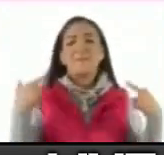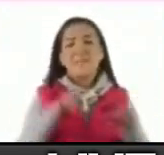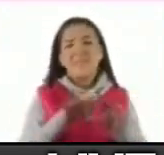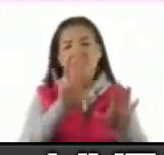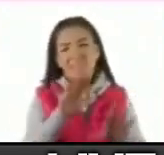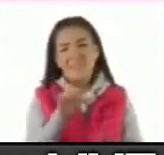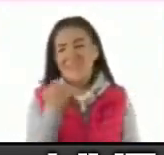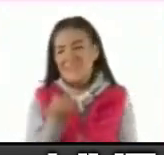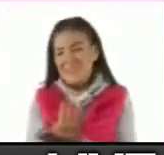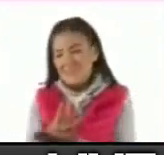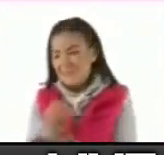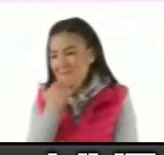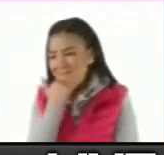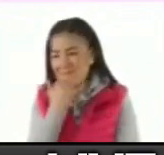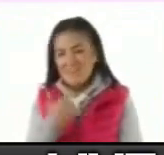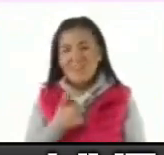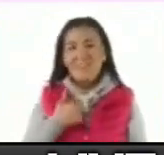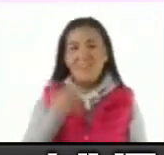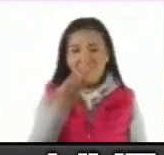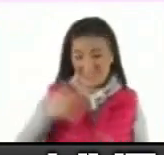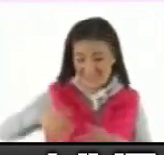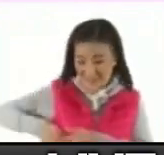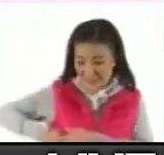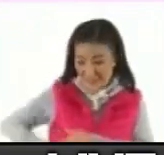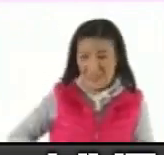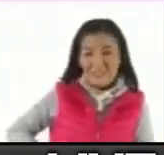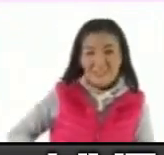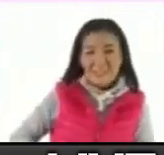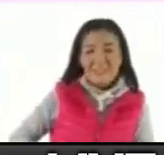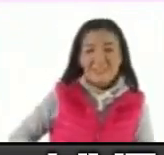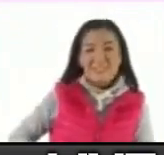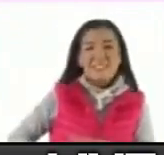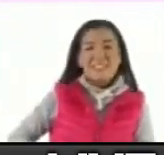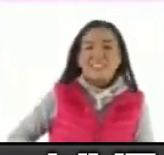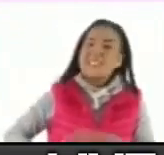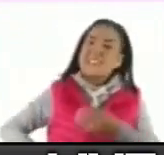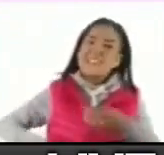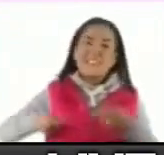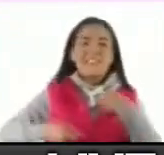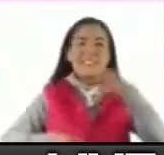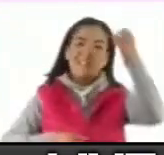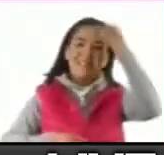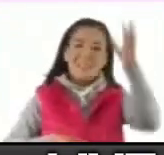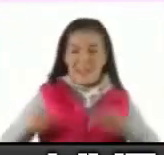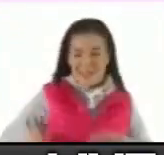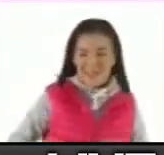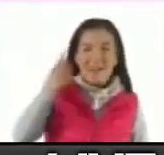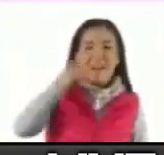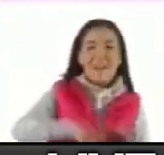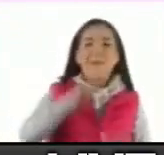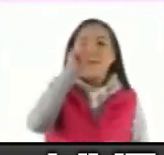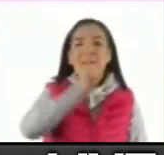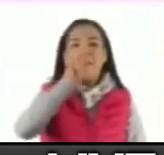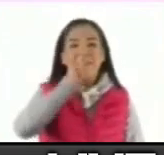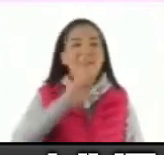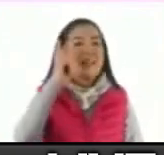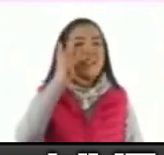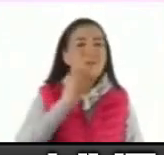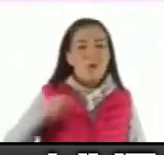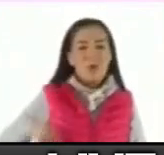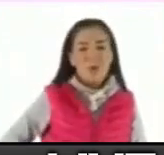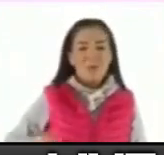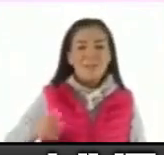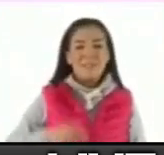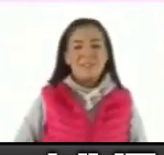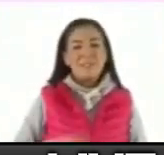discúlpeme. Acabo de meter la mano a mi bolsa y olvidé por completo que traía una paleta de limón. Es